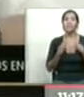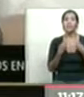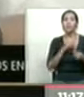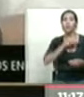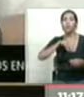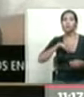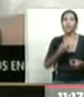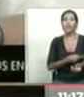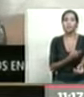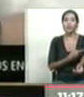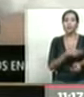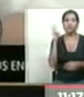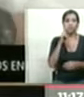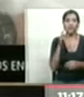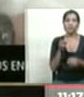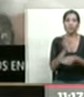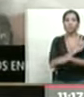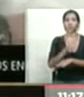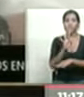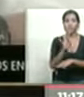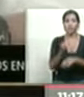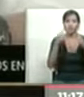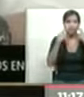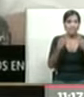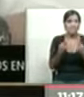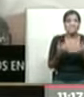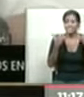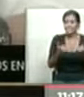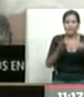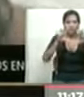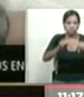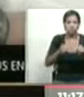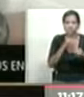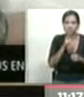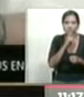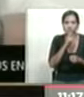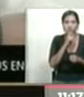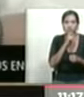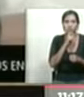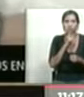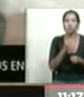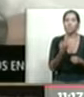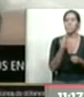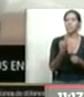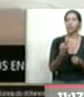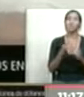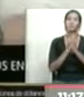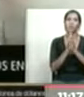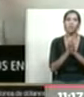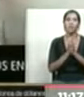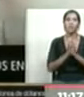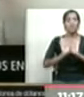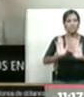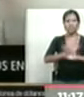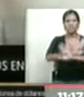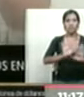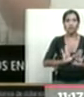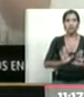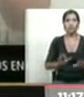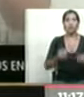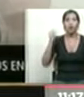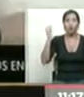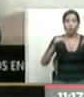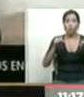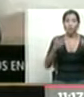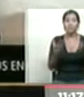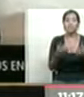frontera. Cuando vieron de que ya era incontrolable, nos mandaron a decir de que por favor frenáramos eso. Entonces hoy en día están